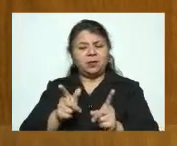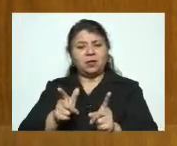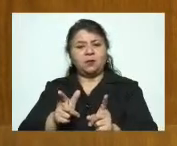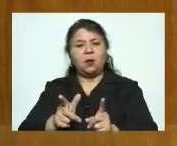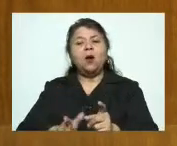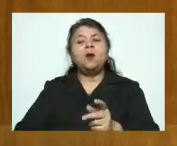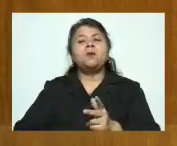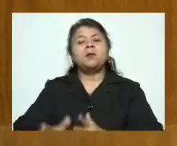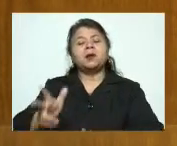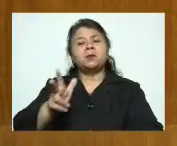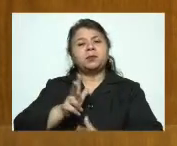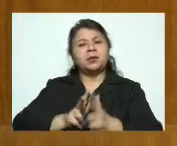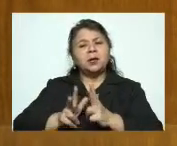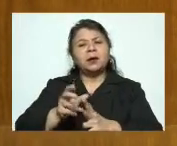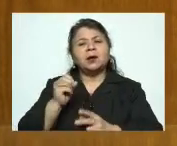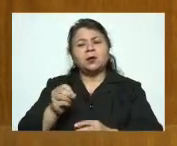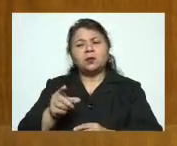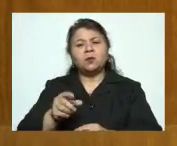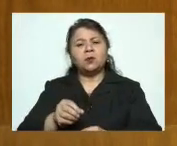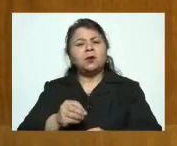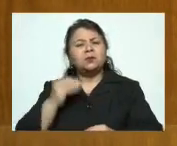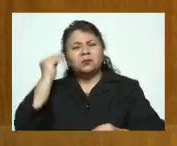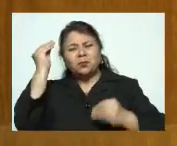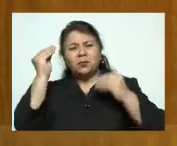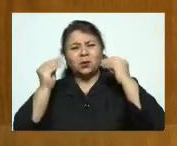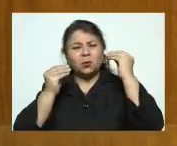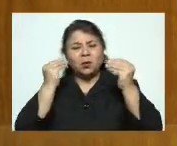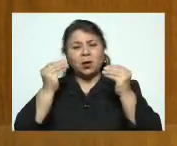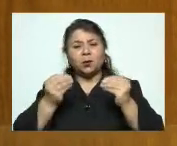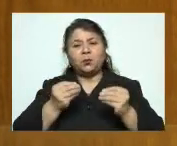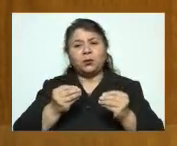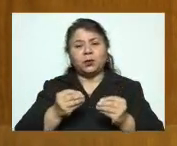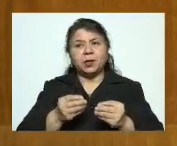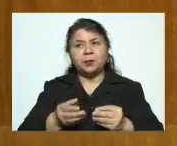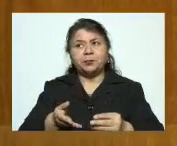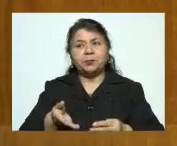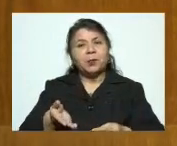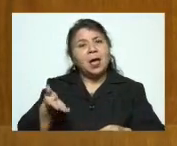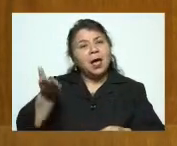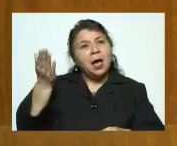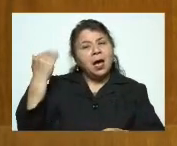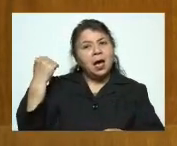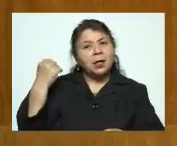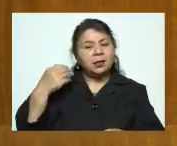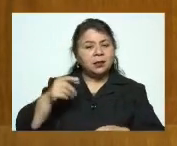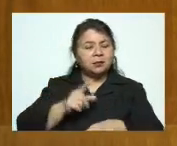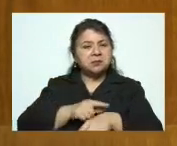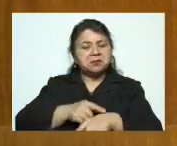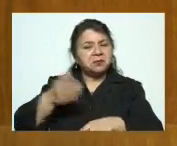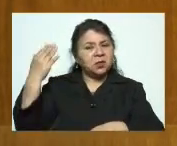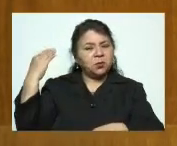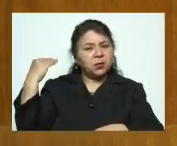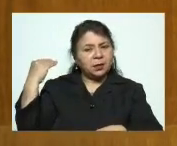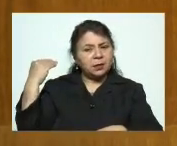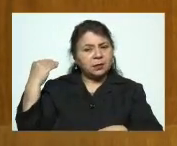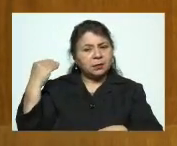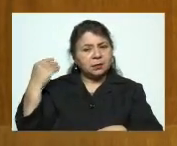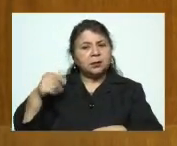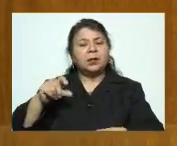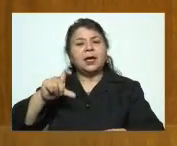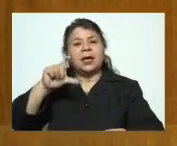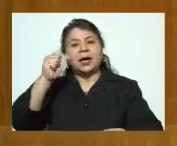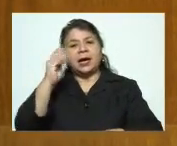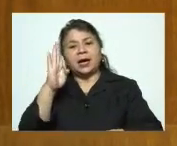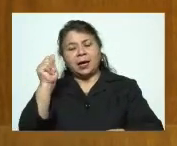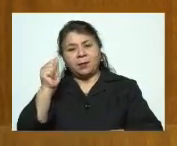su preocupación porque el escenario que se daba hace algún tiempo, fundamentalmente en CABA